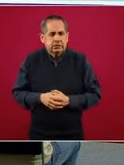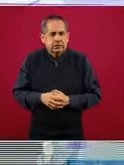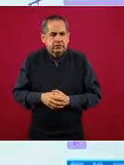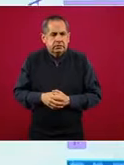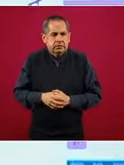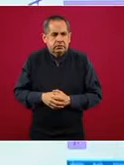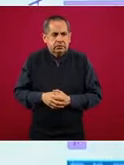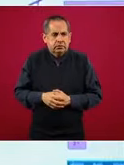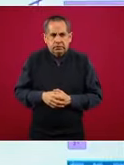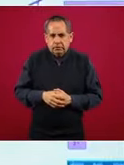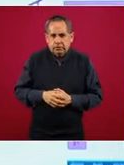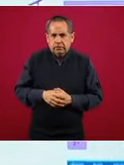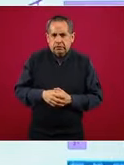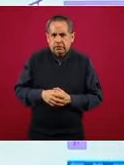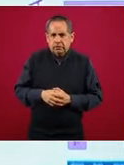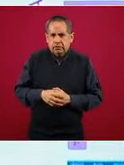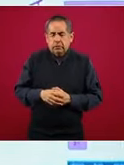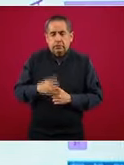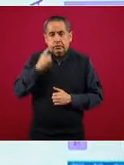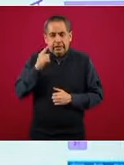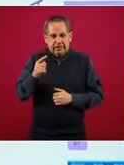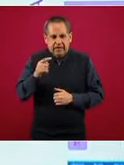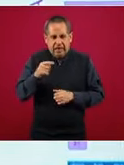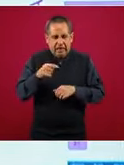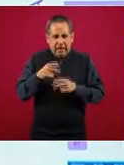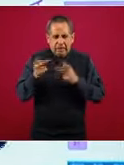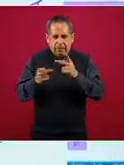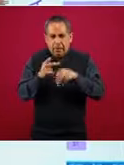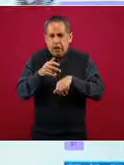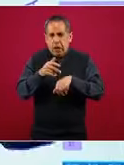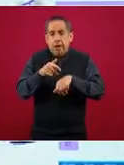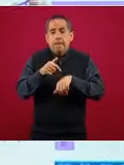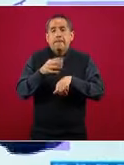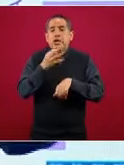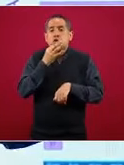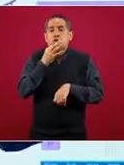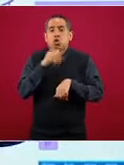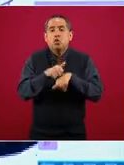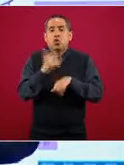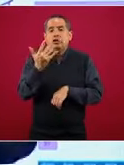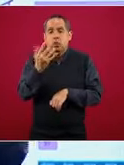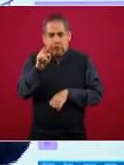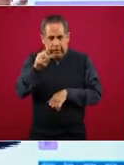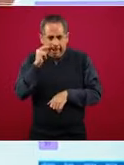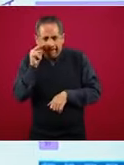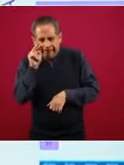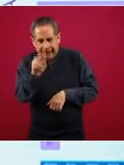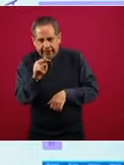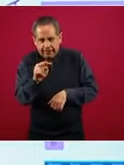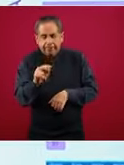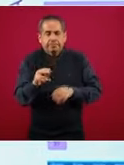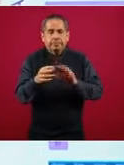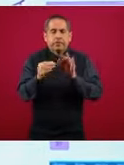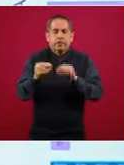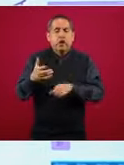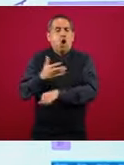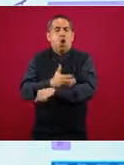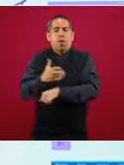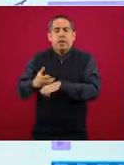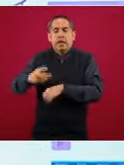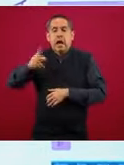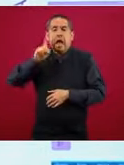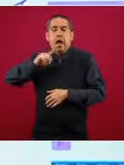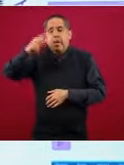durante la ronda de preguntas, concretamente en el minuto 50, y les recomiendo que vean la conferencia de prensa, una compañera